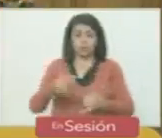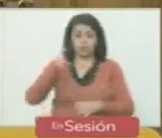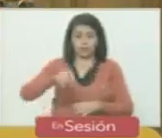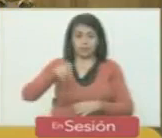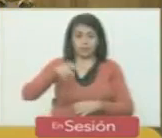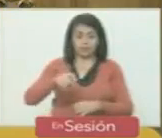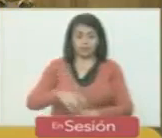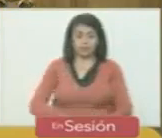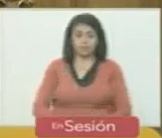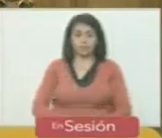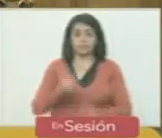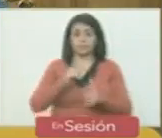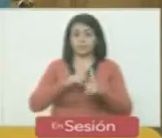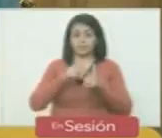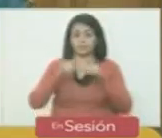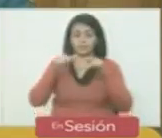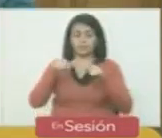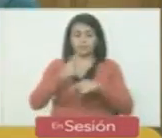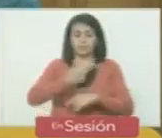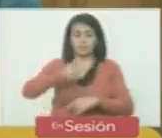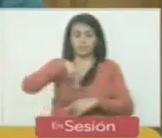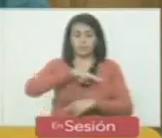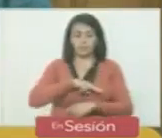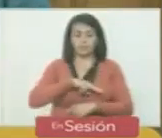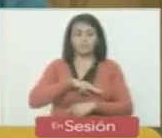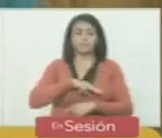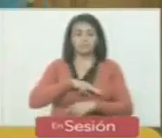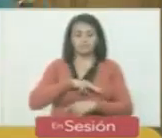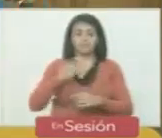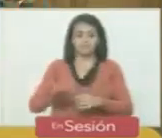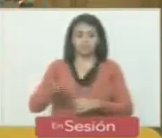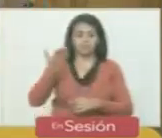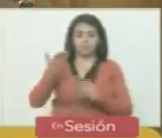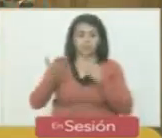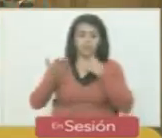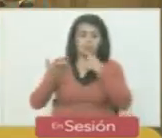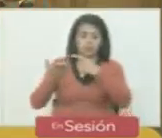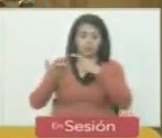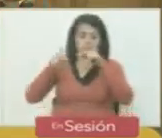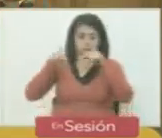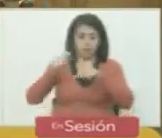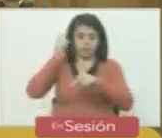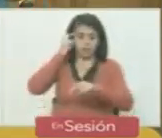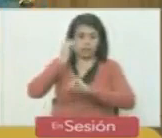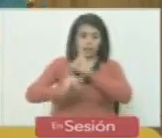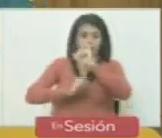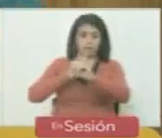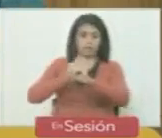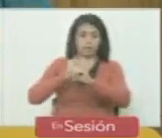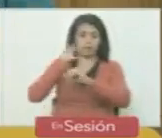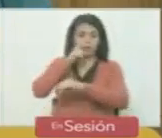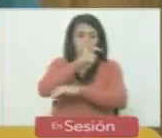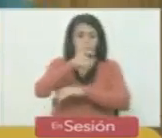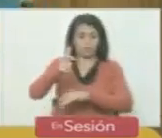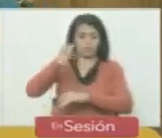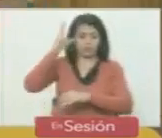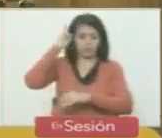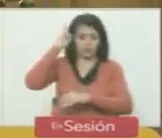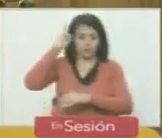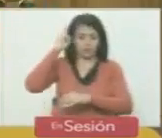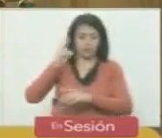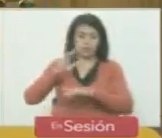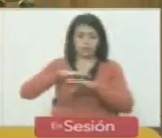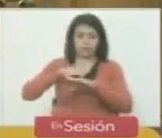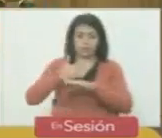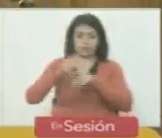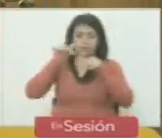requieren. Por eso nosotros enarbolamos en este Día Internacional de los Pueblos Indígenas, en el